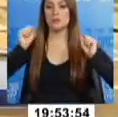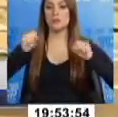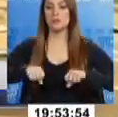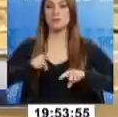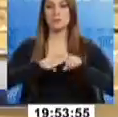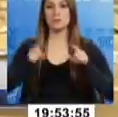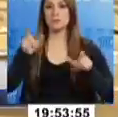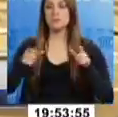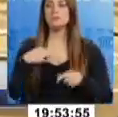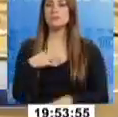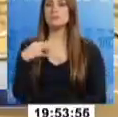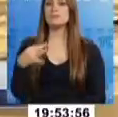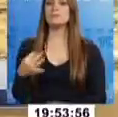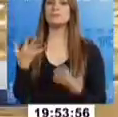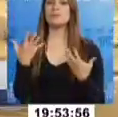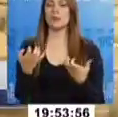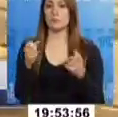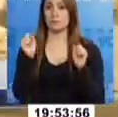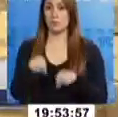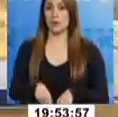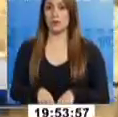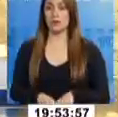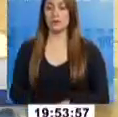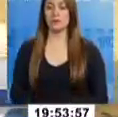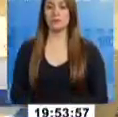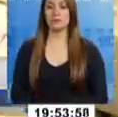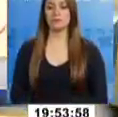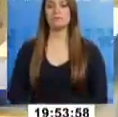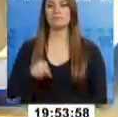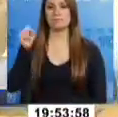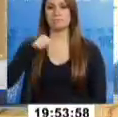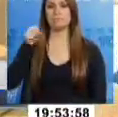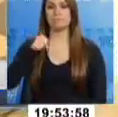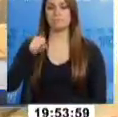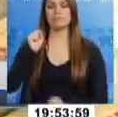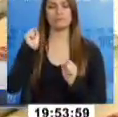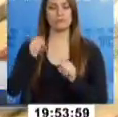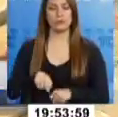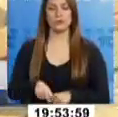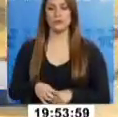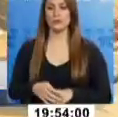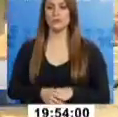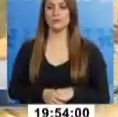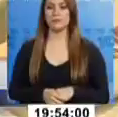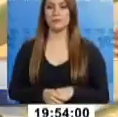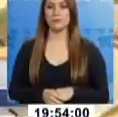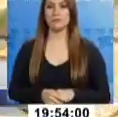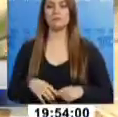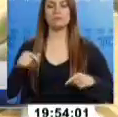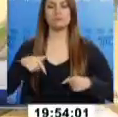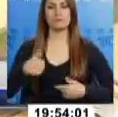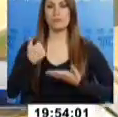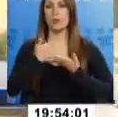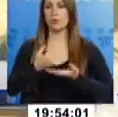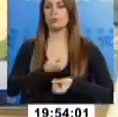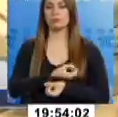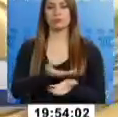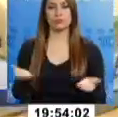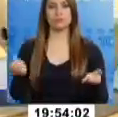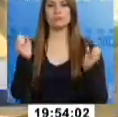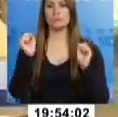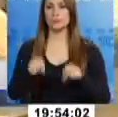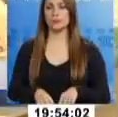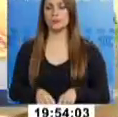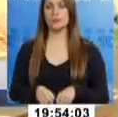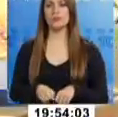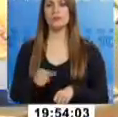las personas que quieran ayudar pueden venir. Claro que sí, claro que sí. Aquí estamos prestos a recibir la ayuda del pueblo ecuatoriano, como